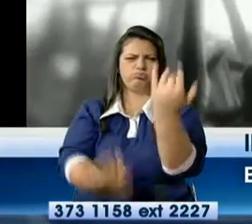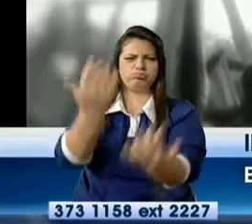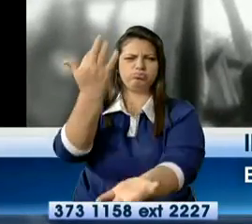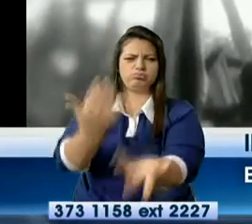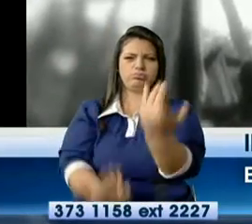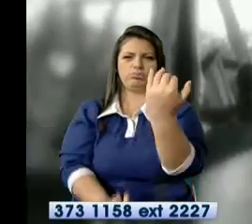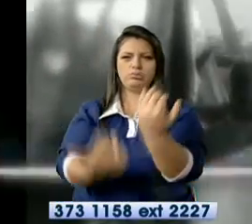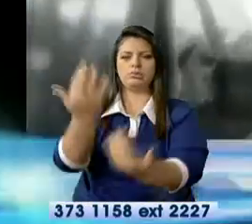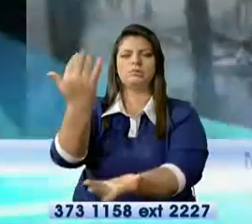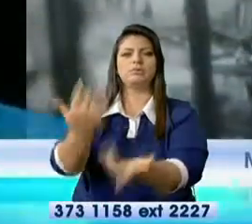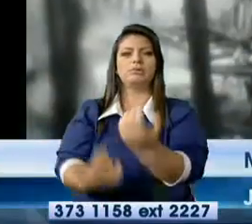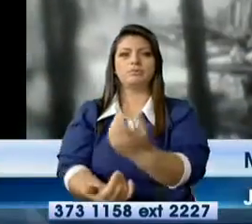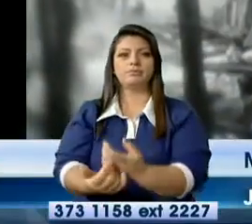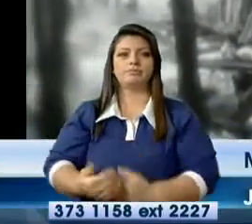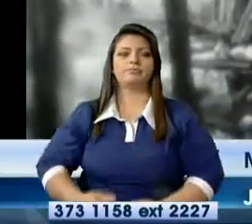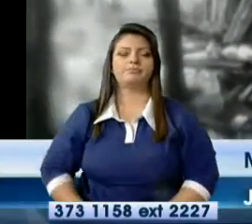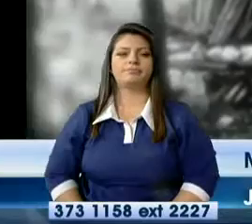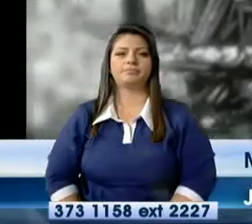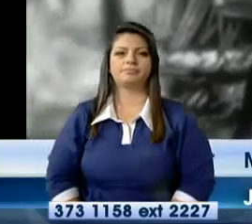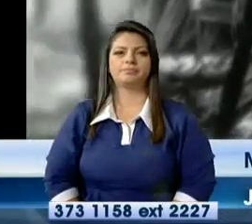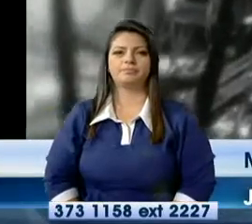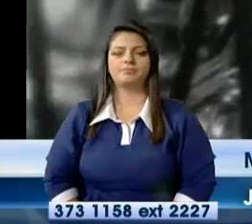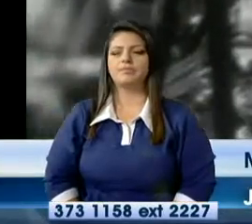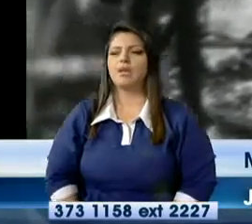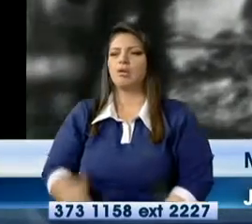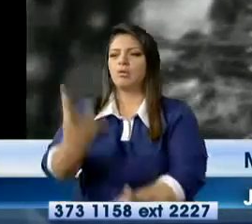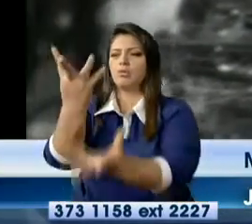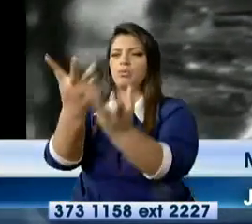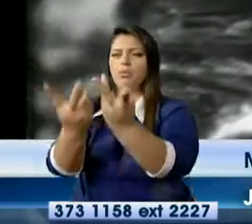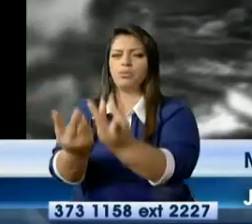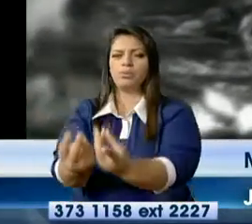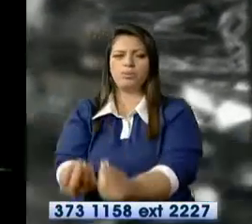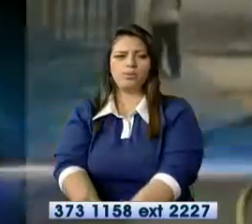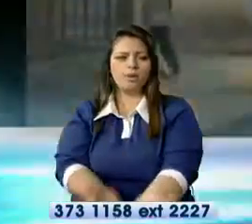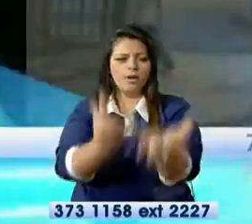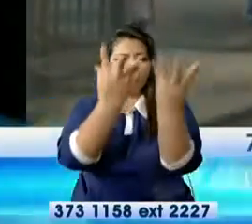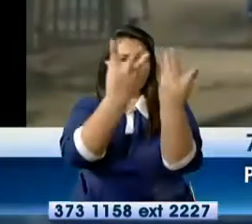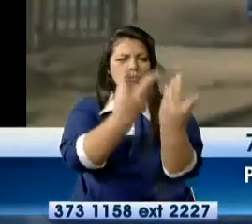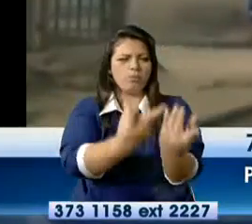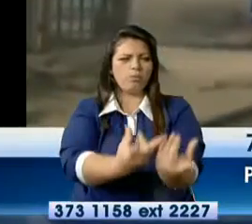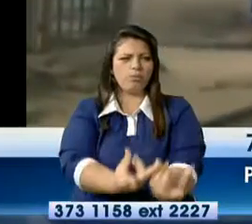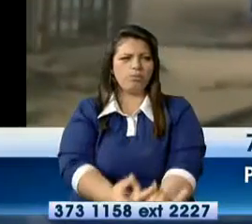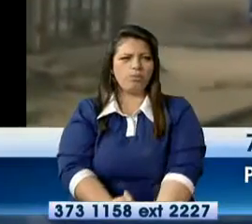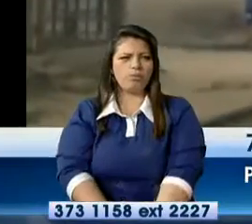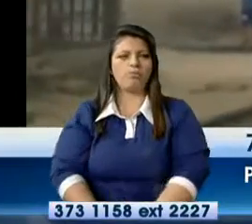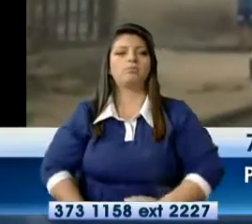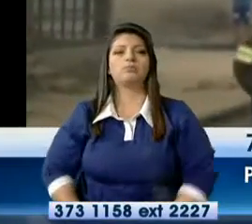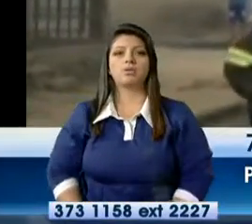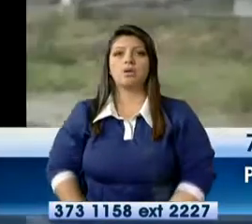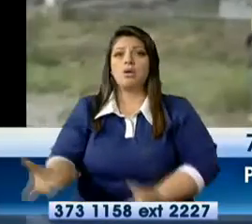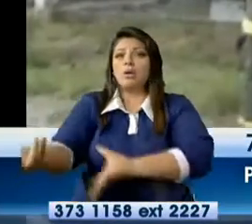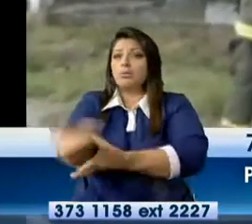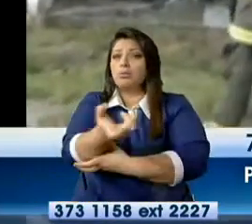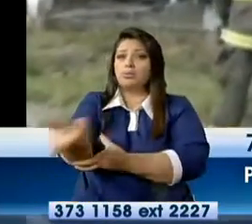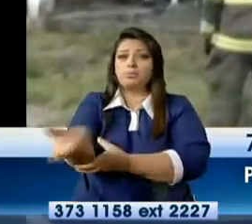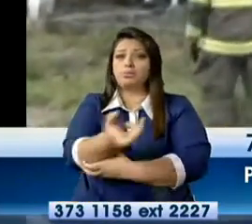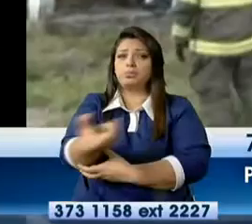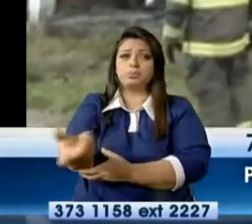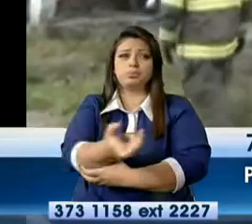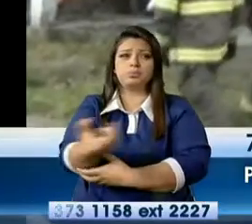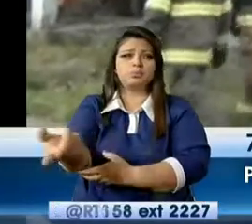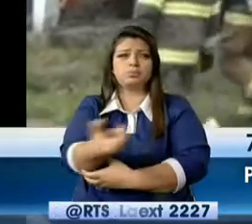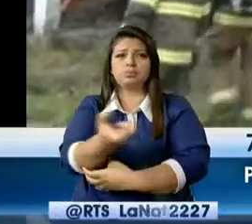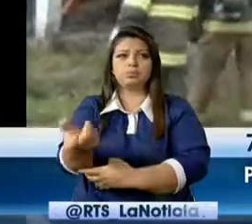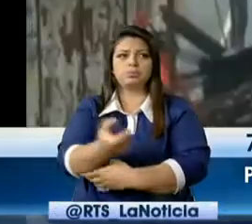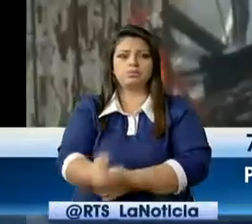otra casa, que es de madera. Entonces de ahí se produce el incendio de las dos casas. Elementos del cuerpo de bomberos llegaron hasta el lugar. Más